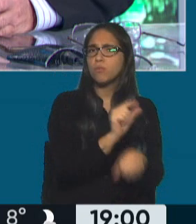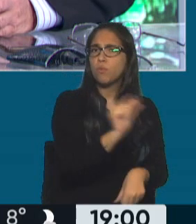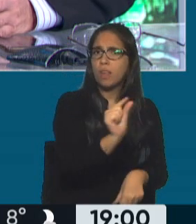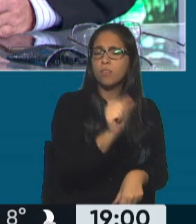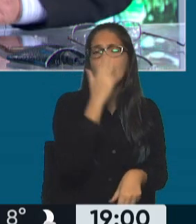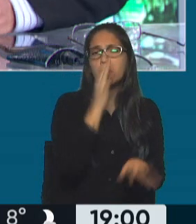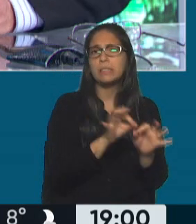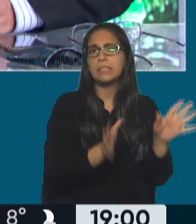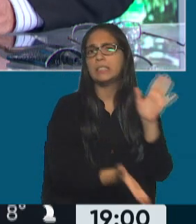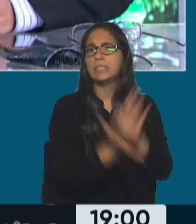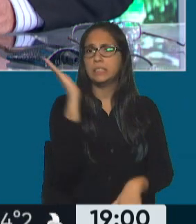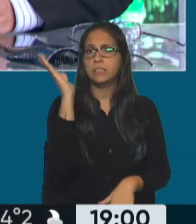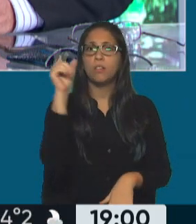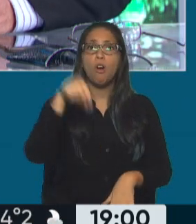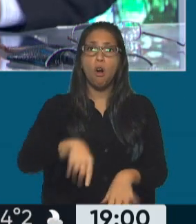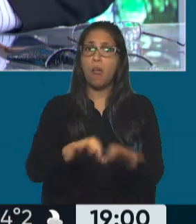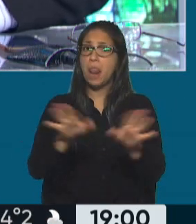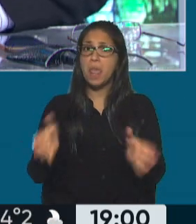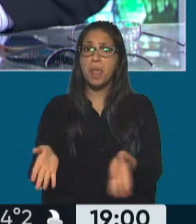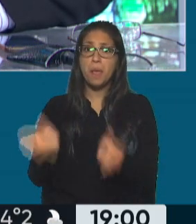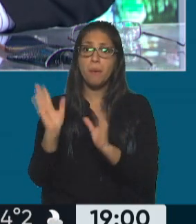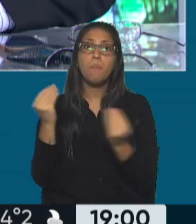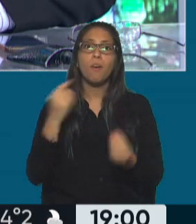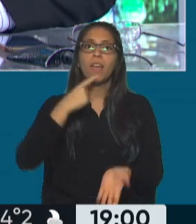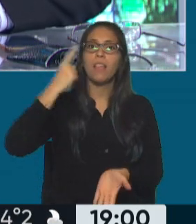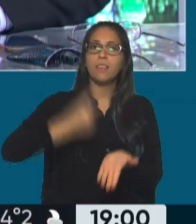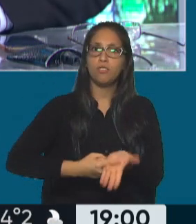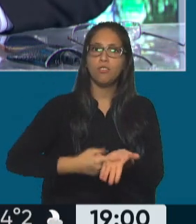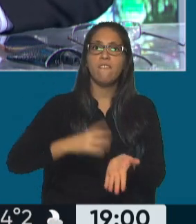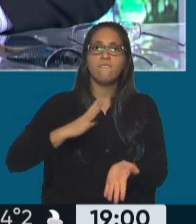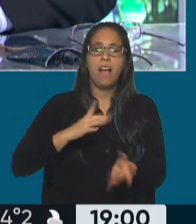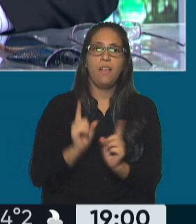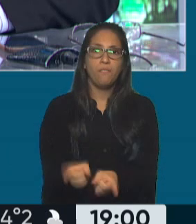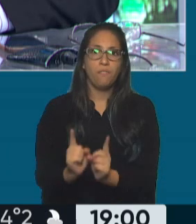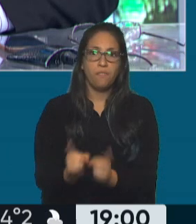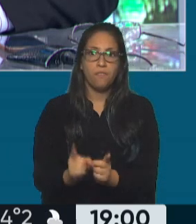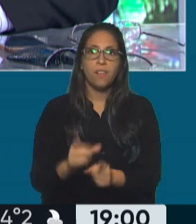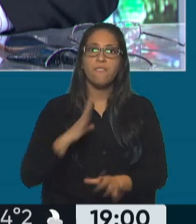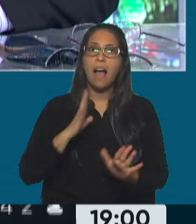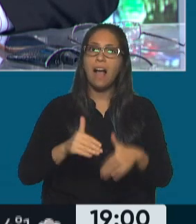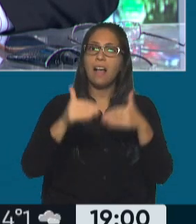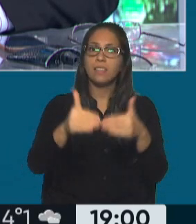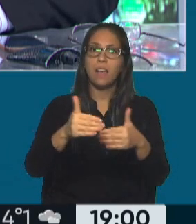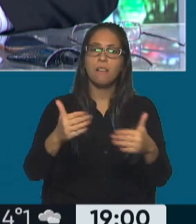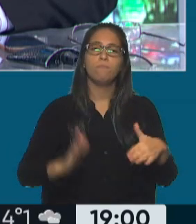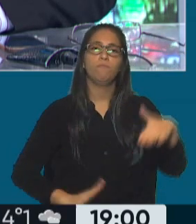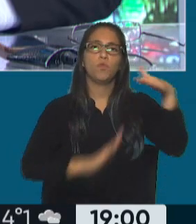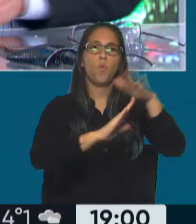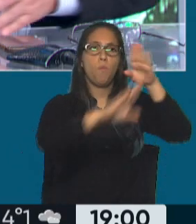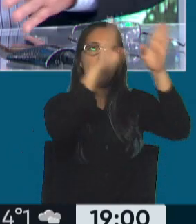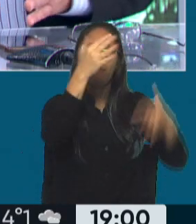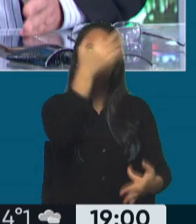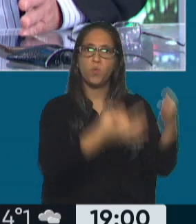excarcelado hoy está escarcelado porque el fallo todavía no está firme queda aún una instancia que es la Corte Suprema de Justicia